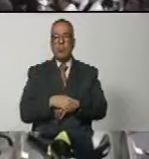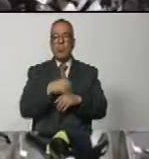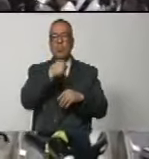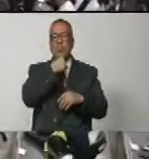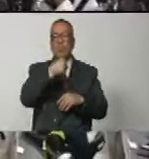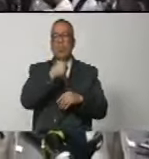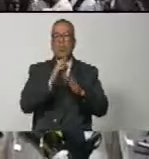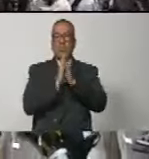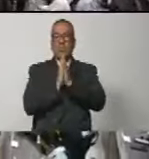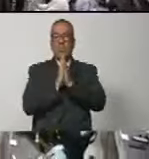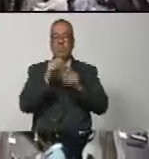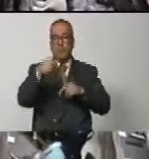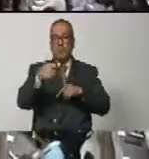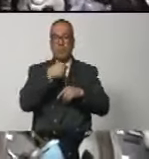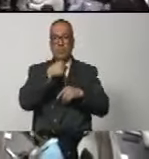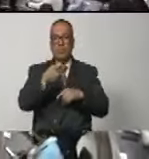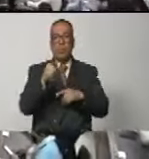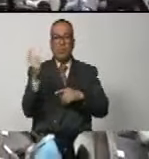Micrófono para el diputado, por favor.